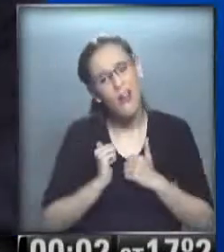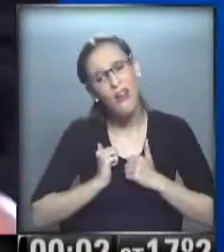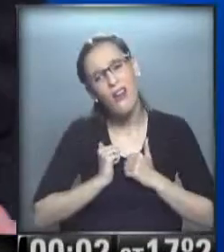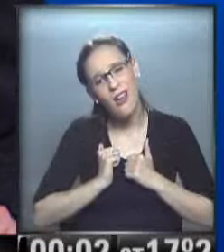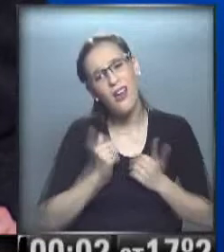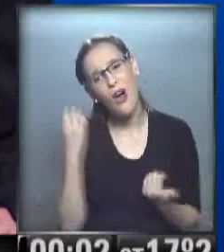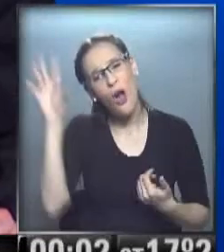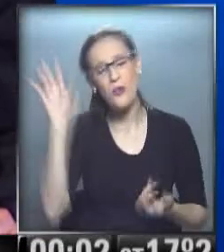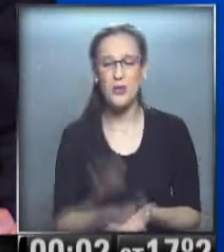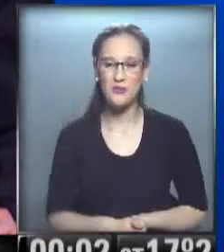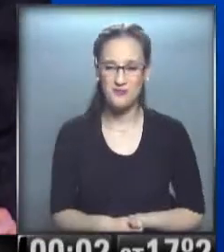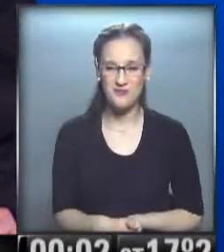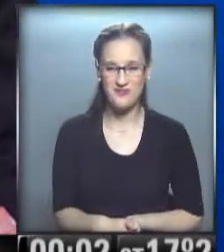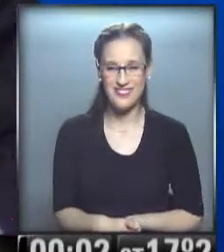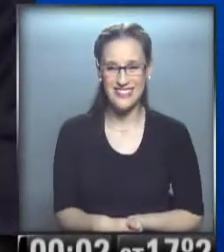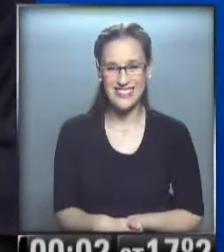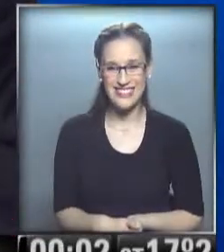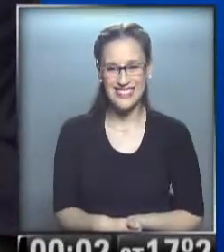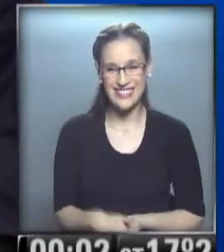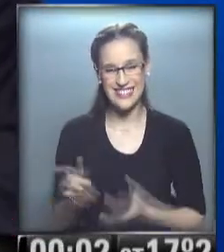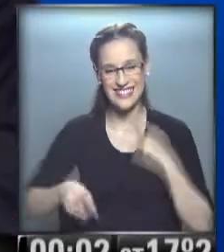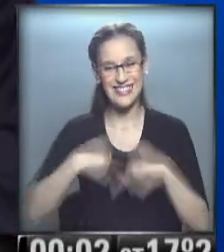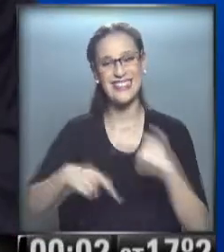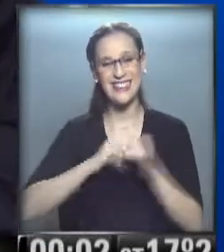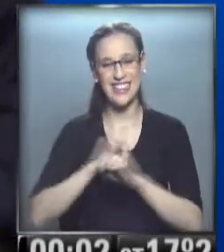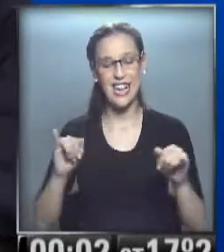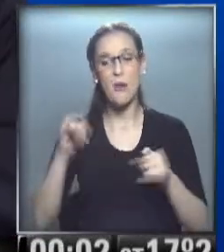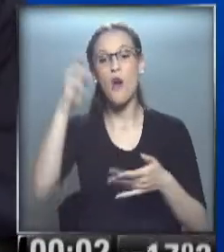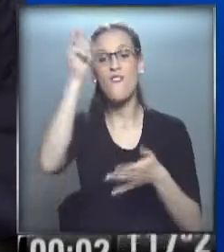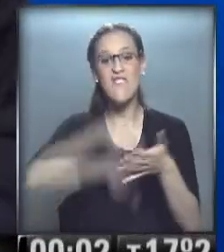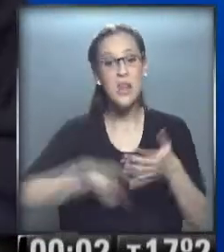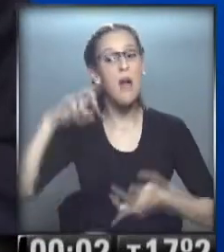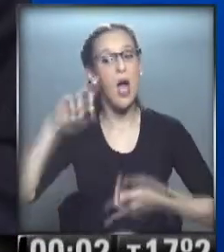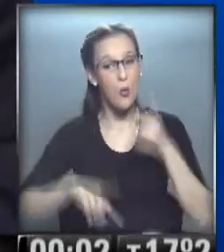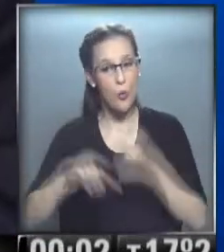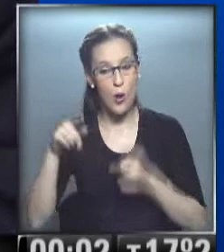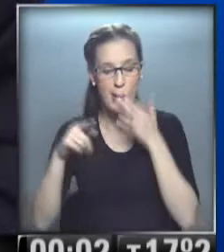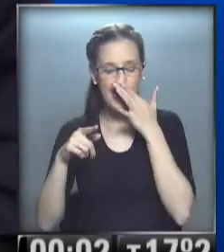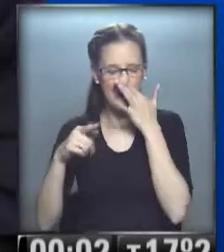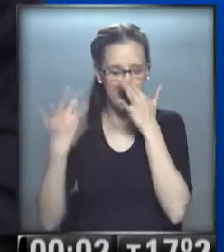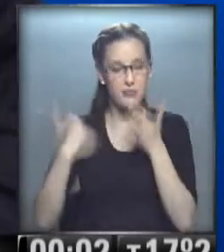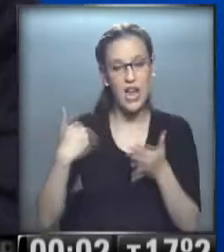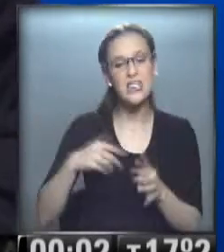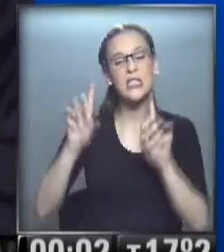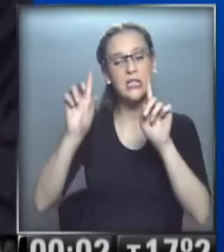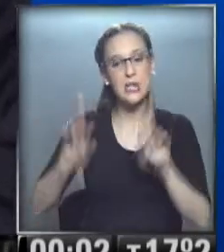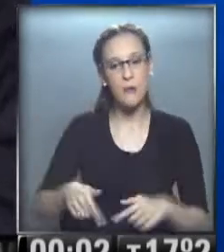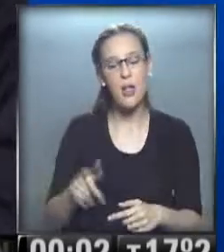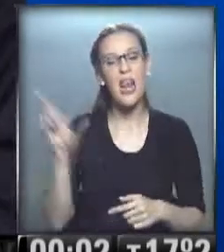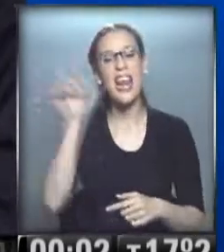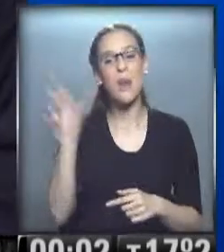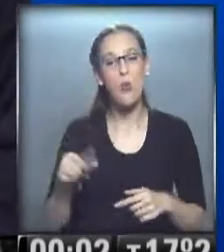¿qué va a ser? Sigamos con el programa. Se firmó un convenio entre nuestro país y la República